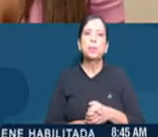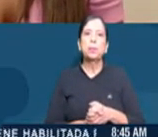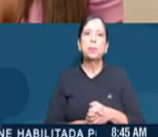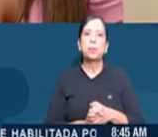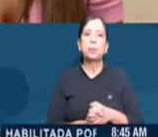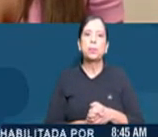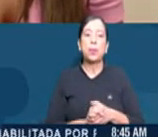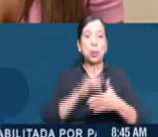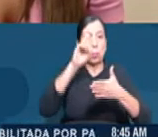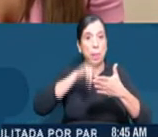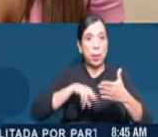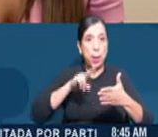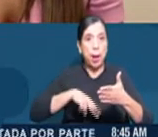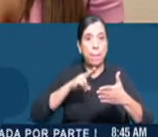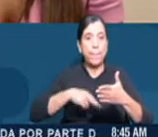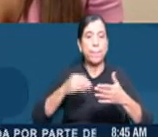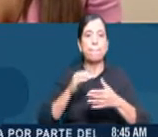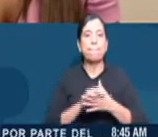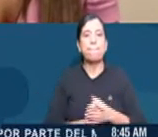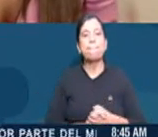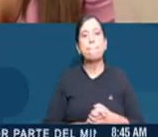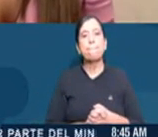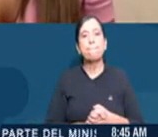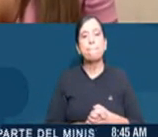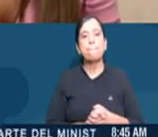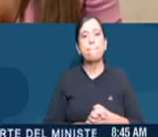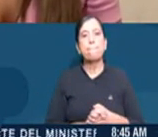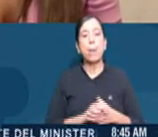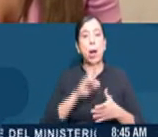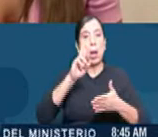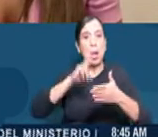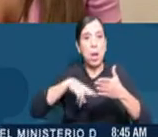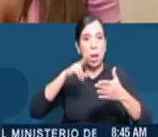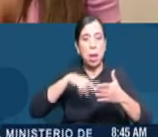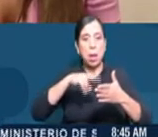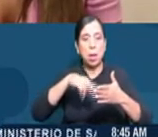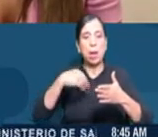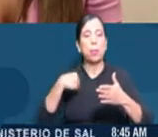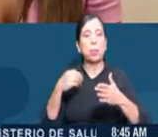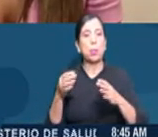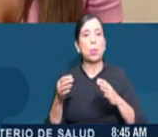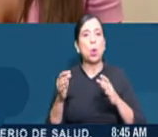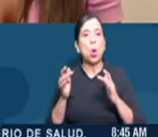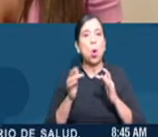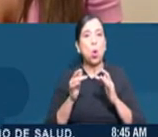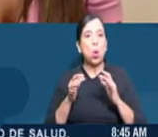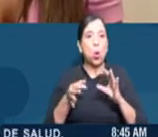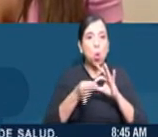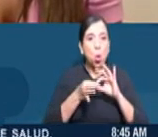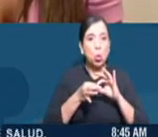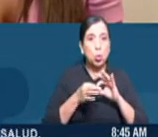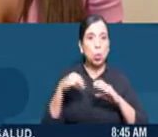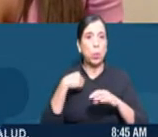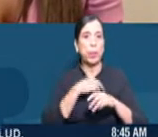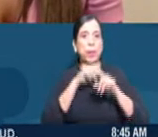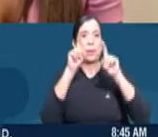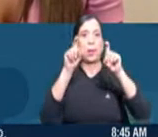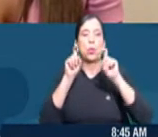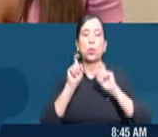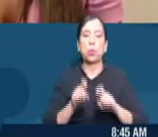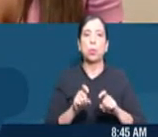en Leamos tenemos, como comentaba, junto con el Meduca y con UNICEF, tenemos el link